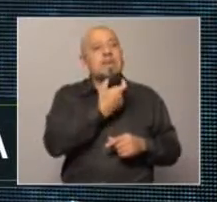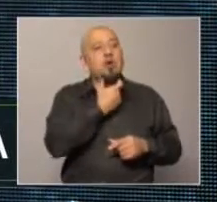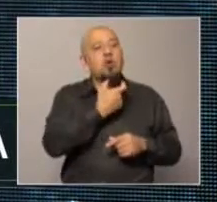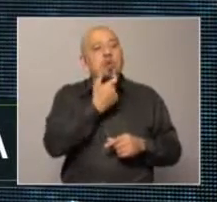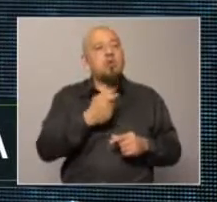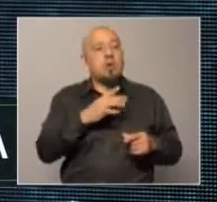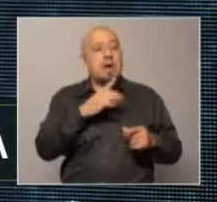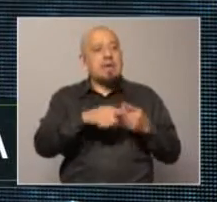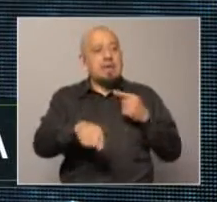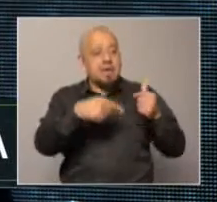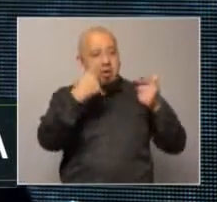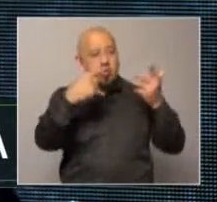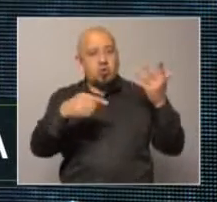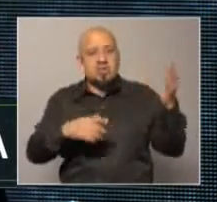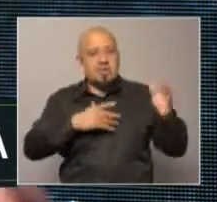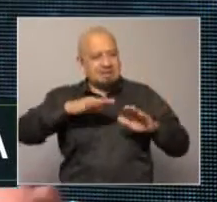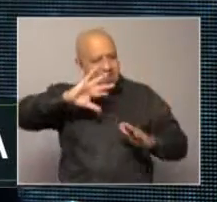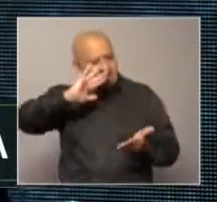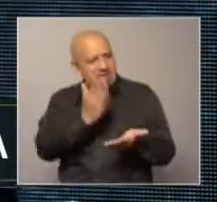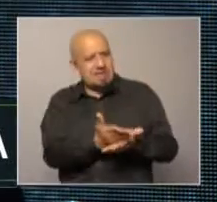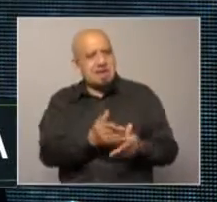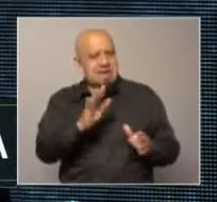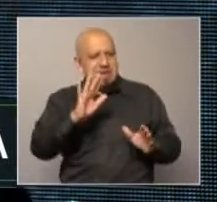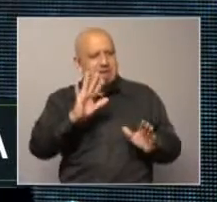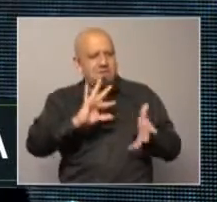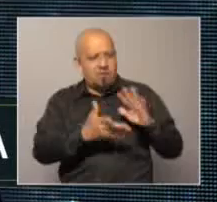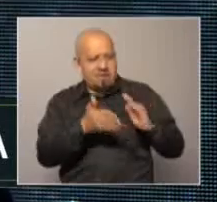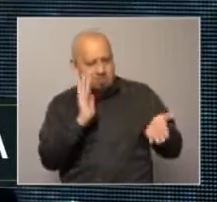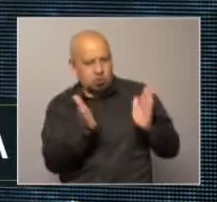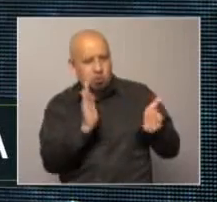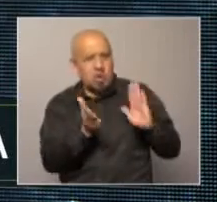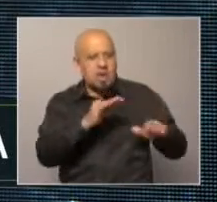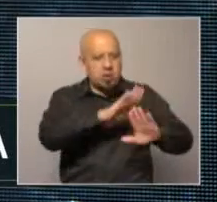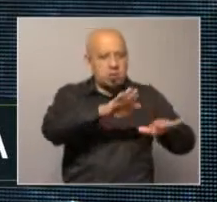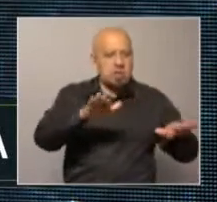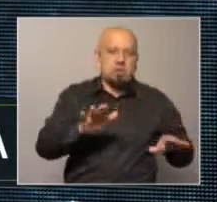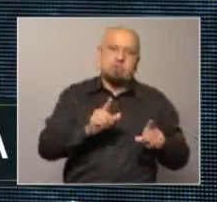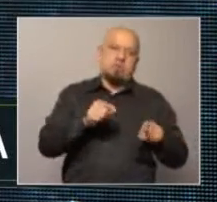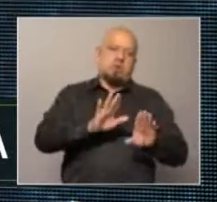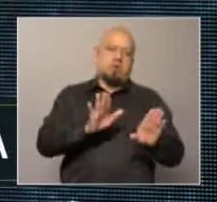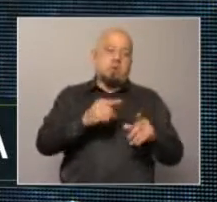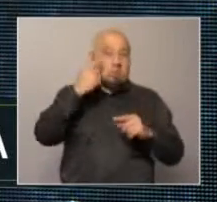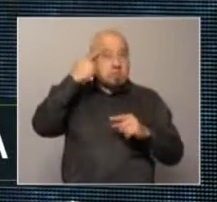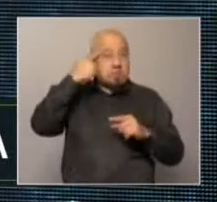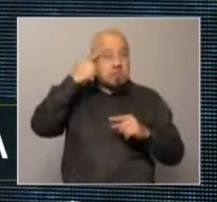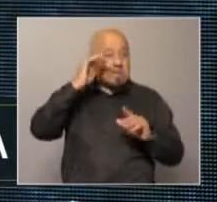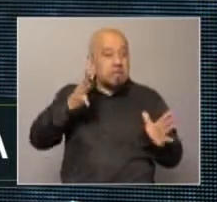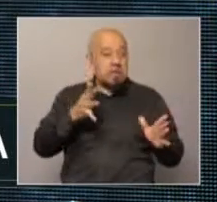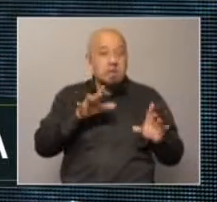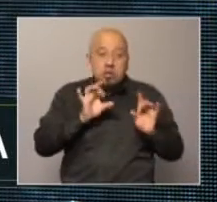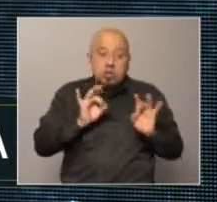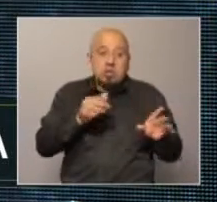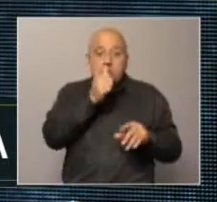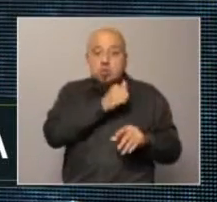un montón de objetos de aflicción, de castigo de los cuerpos de los niños, con lo cual ahí hay una asociación que está muy